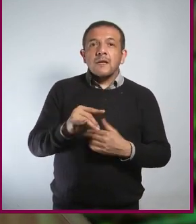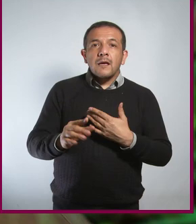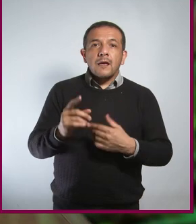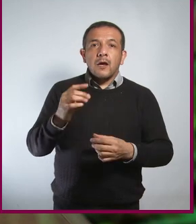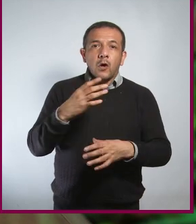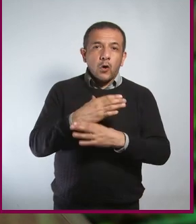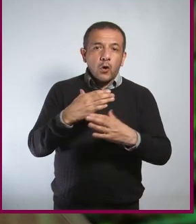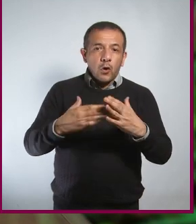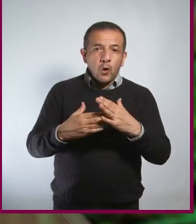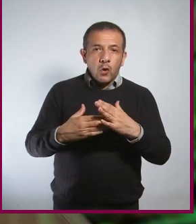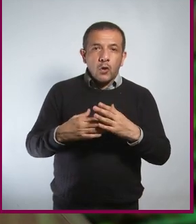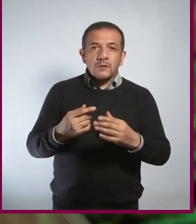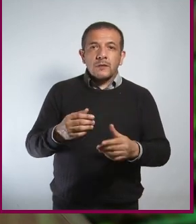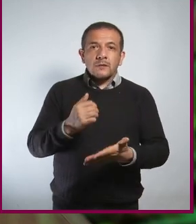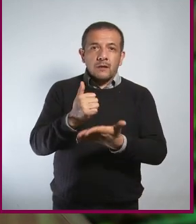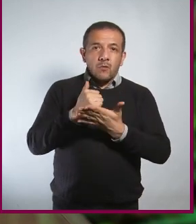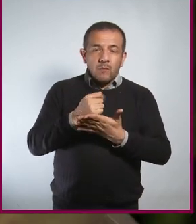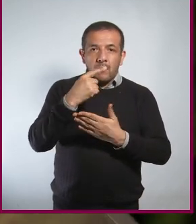mosquitos.